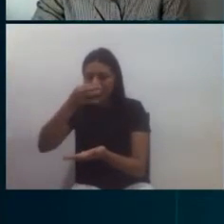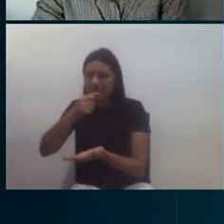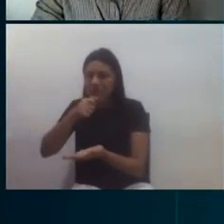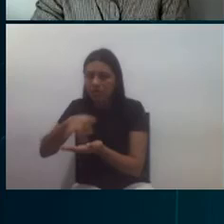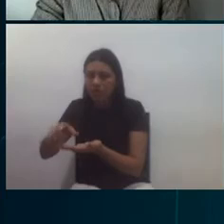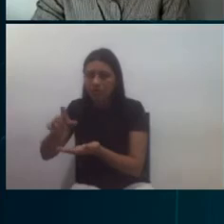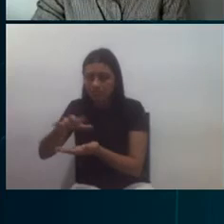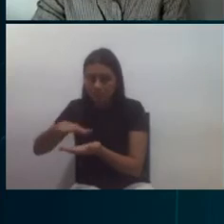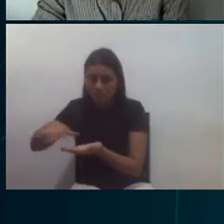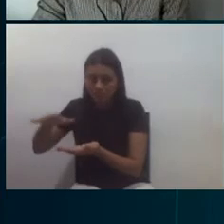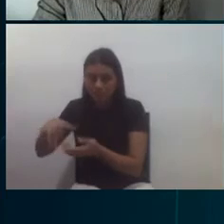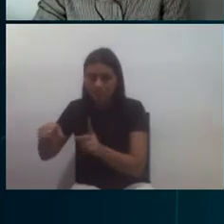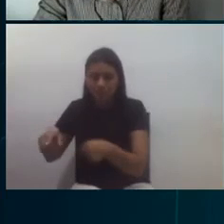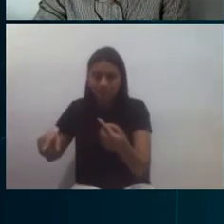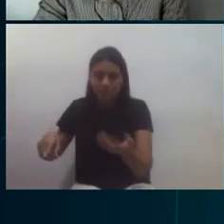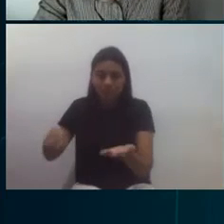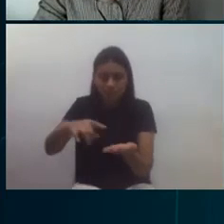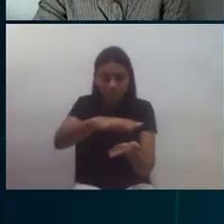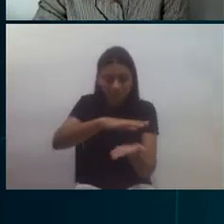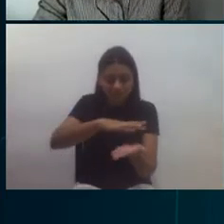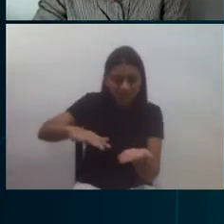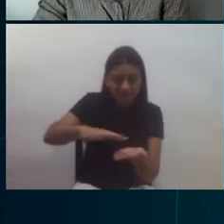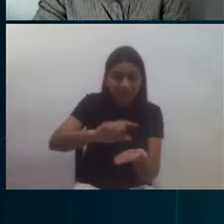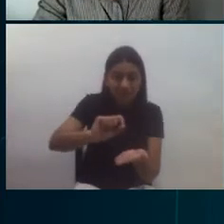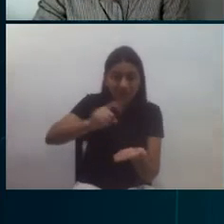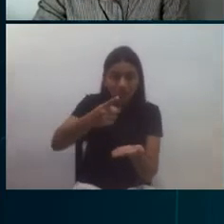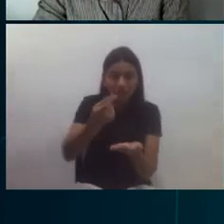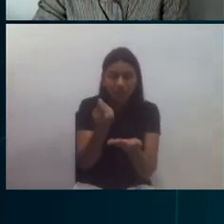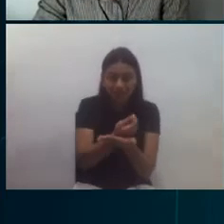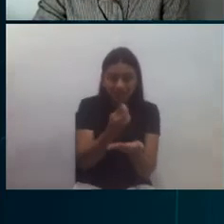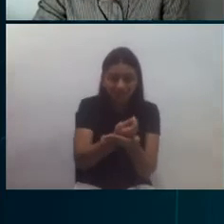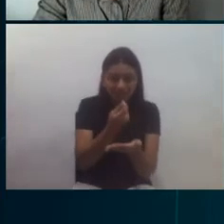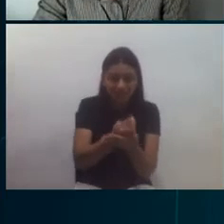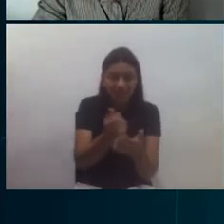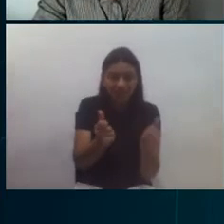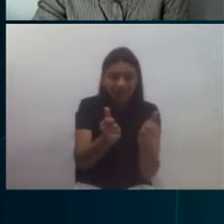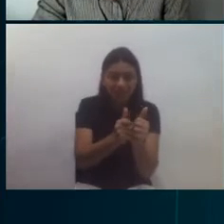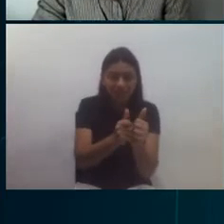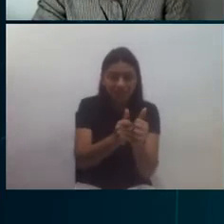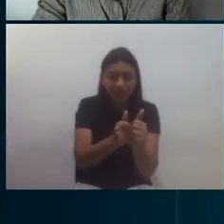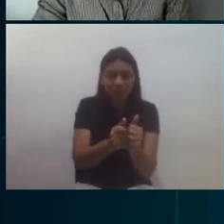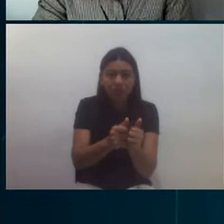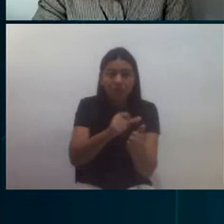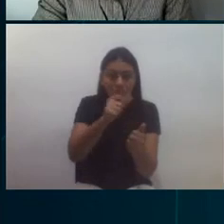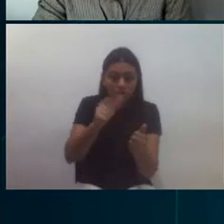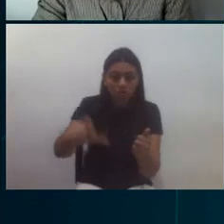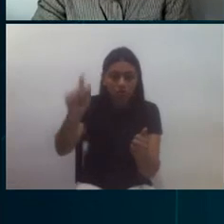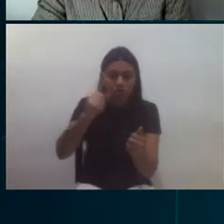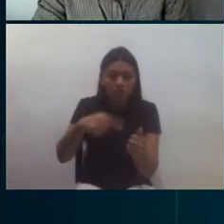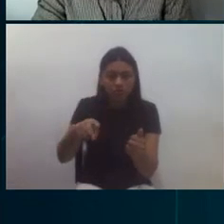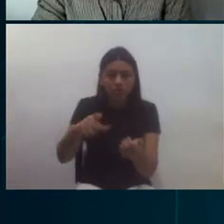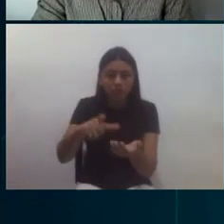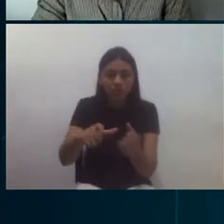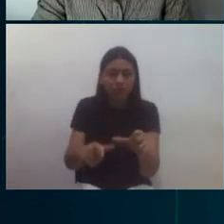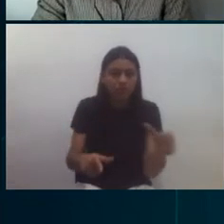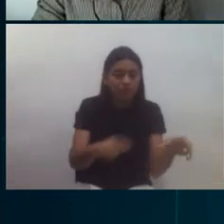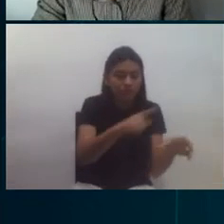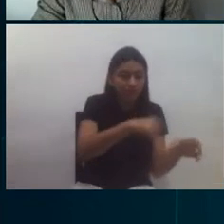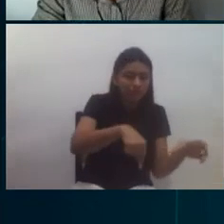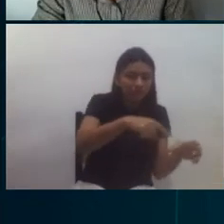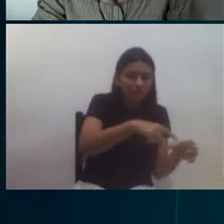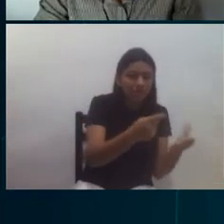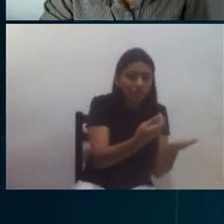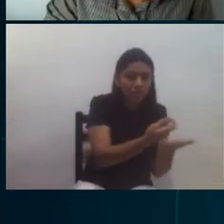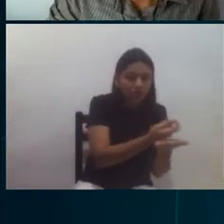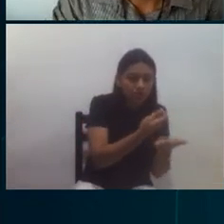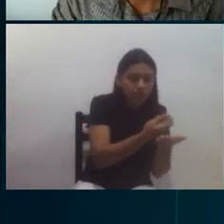mezcla acidificada. Y finalmente, lo que menor rendimiento de líquidos nos da es el lodo secundario, sea acidificado